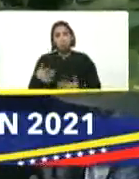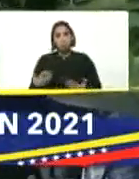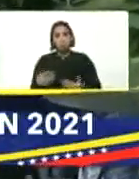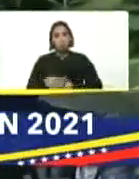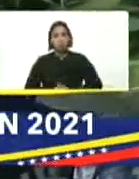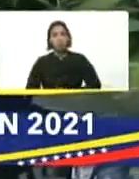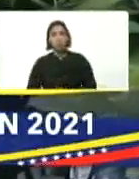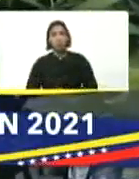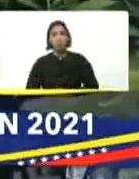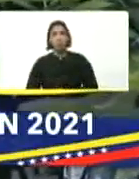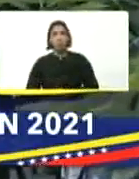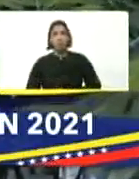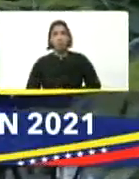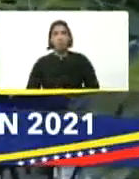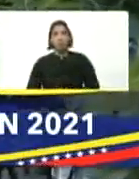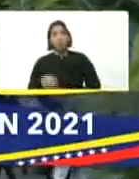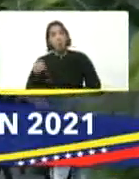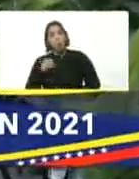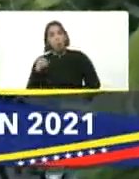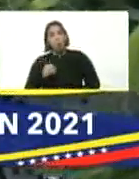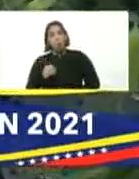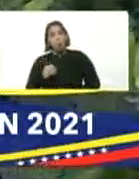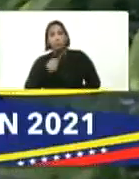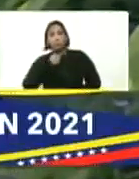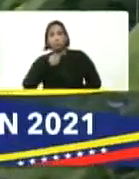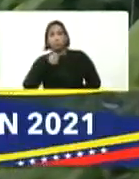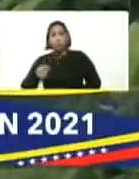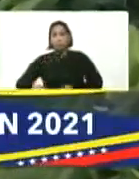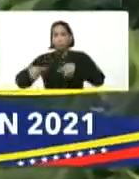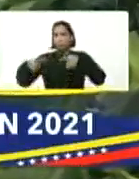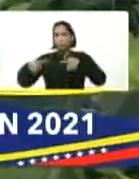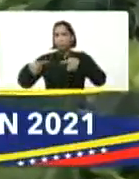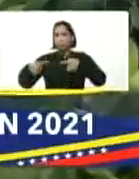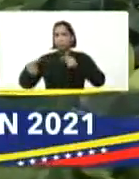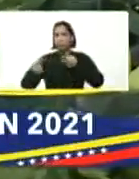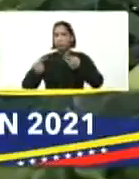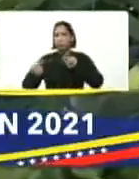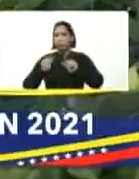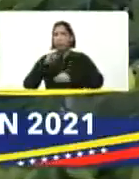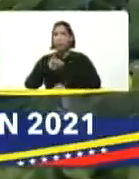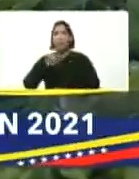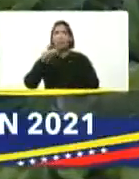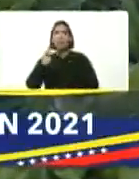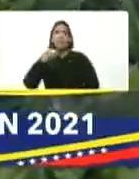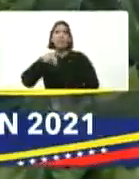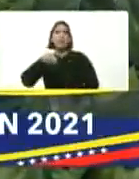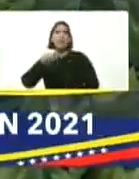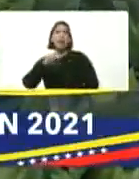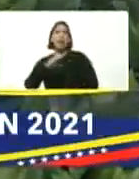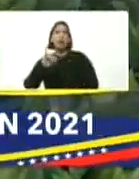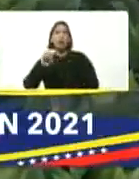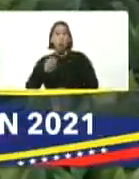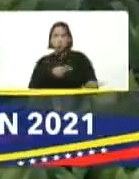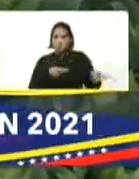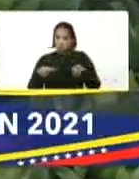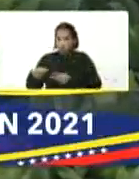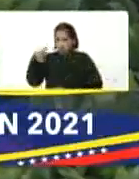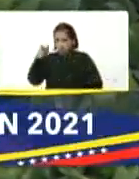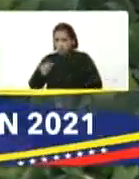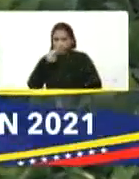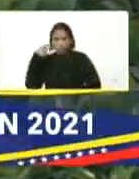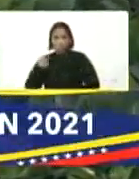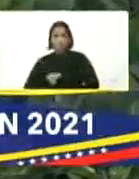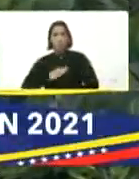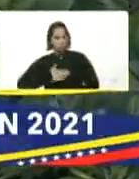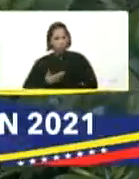animador o el presentador del debate podría ser Ignacio Ramonet. Bienvenido, Ignacio Ramonet. Podría ser